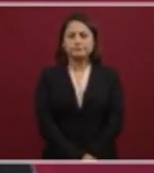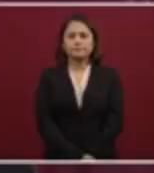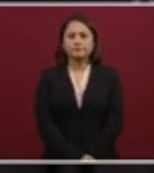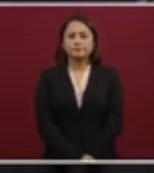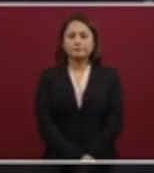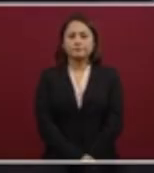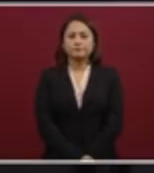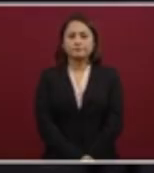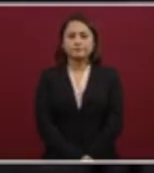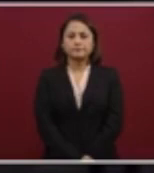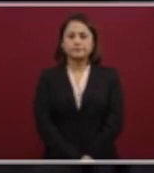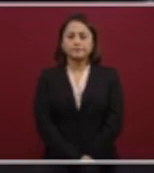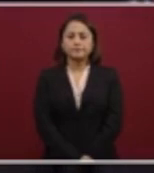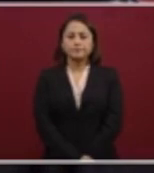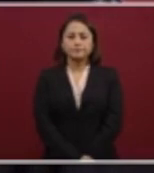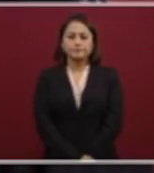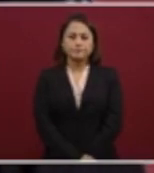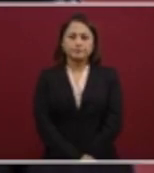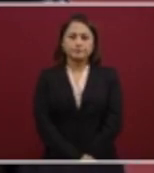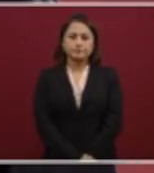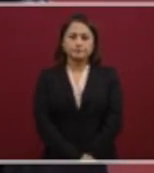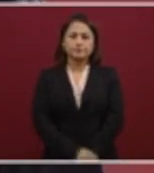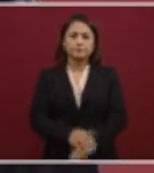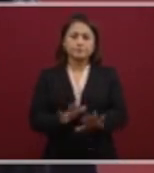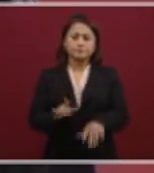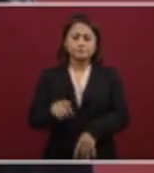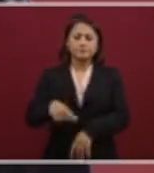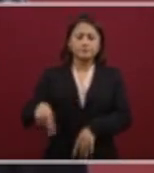no harían el ridículo,